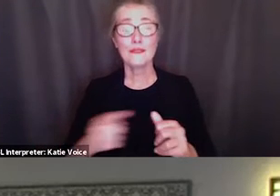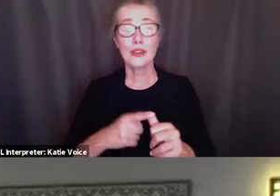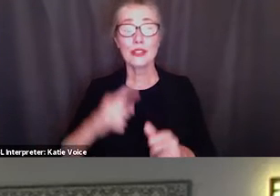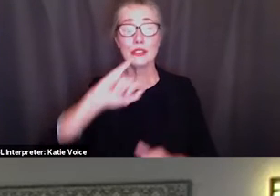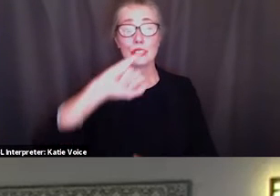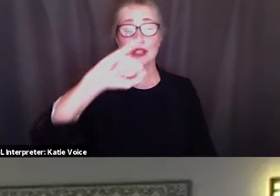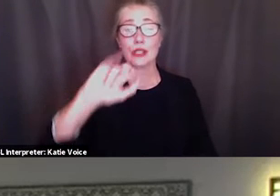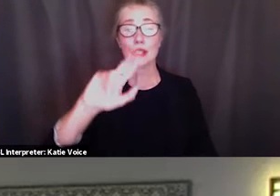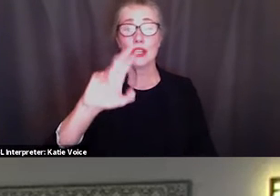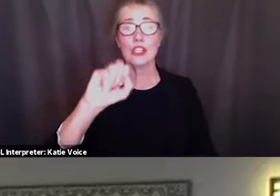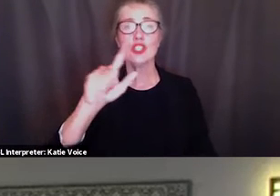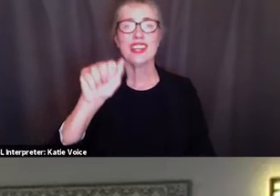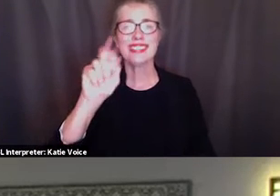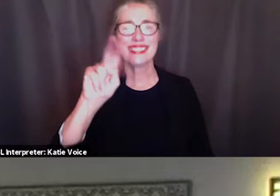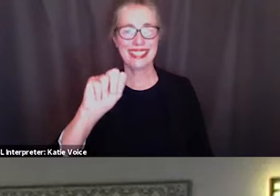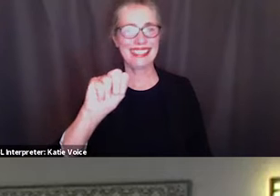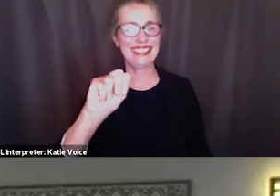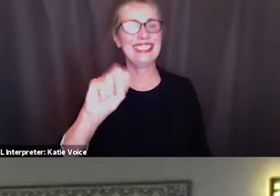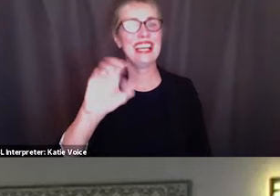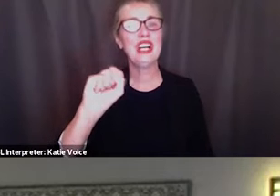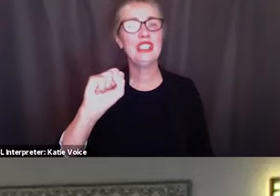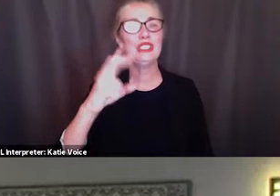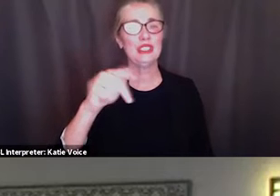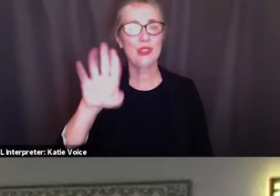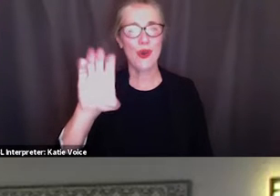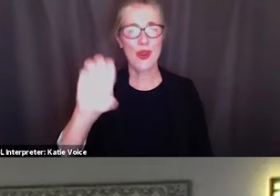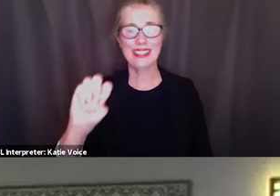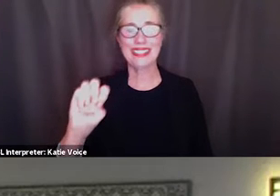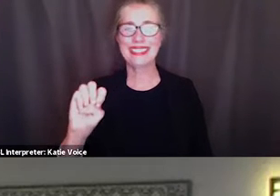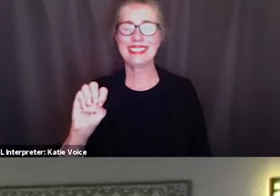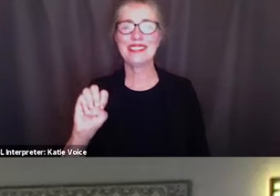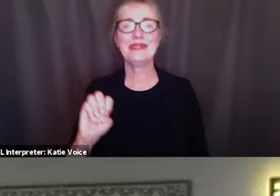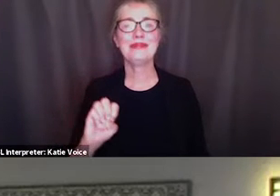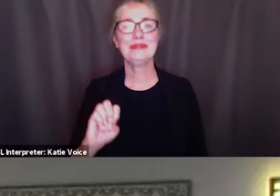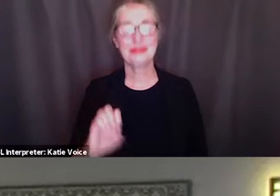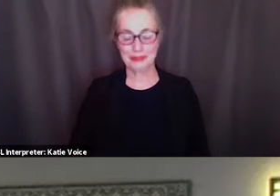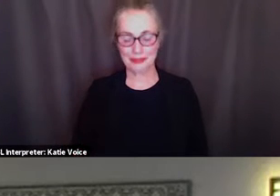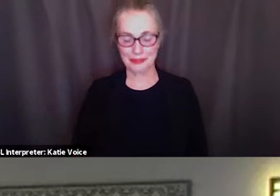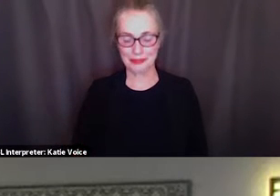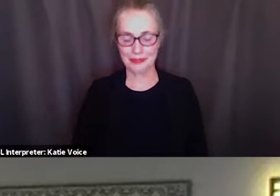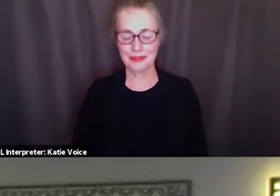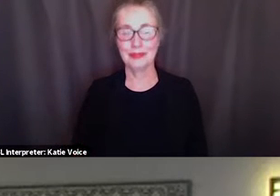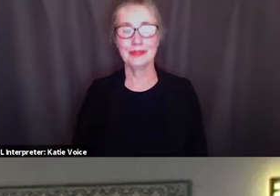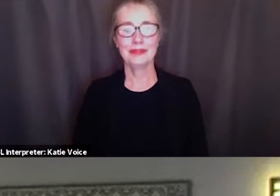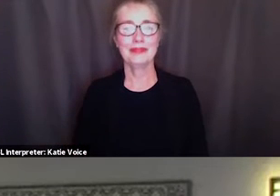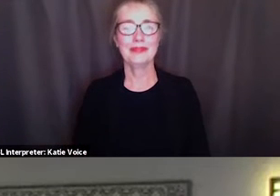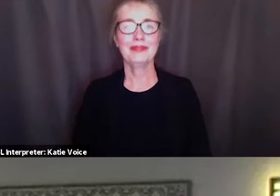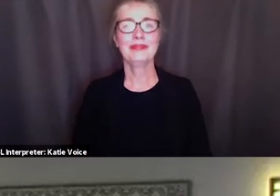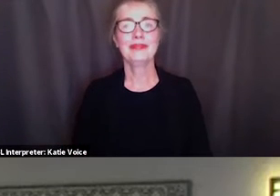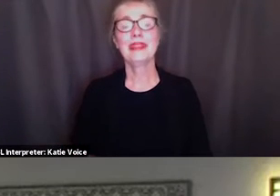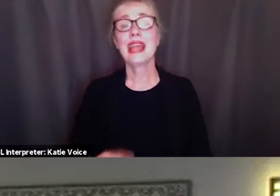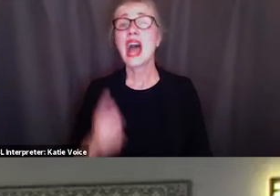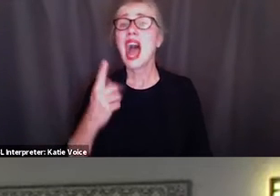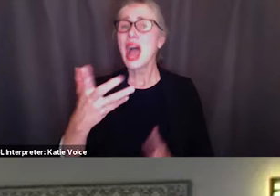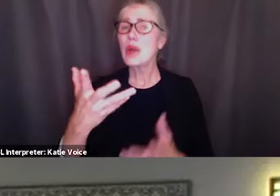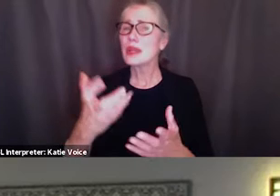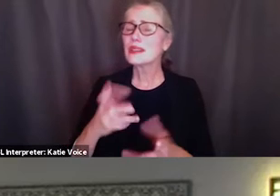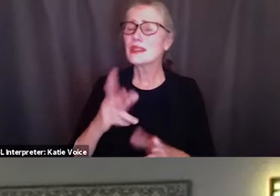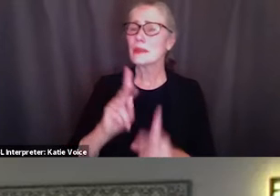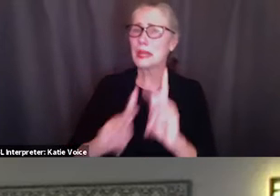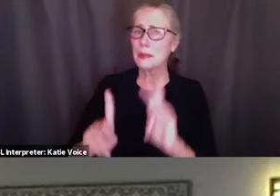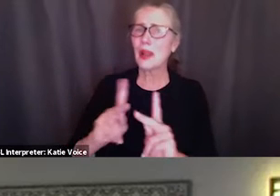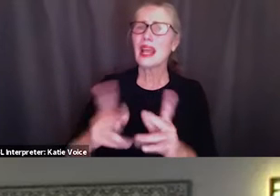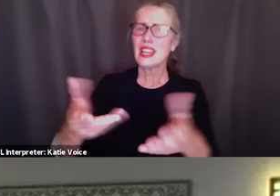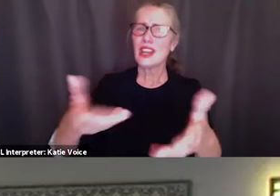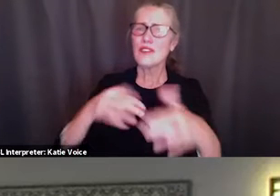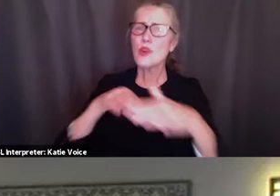Thank you so much. Muchas gracias. A mí me gustaría saber si ustedes pueden hacer adaptaciones para las personas que realmente